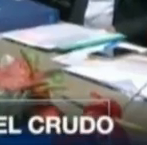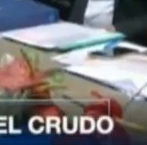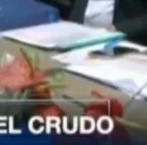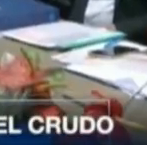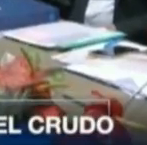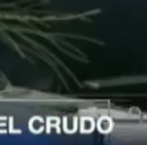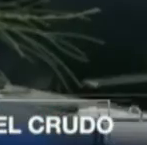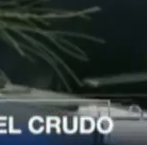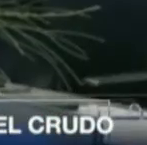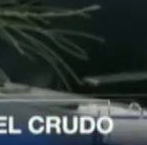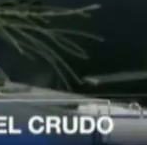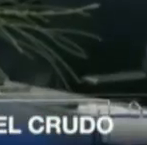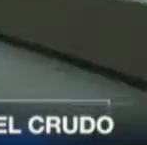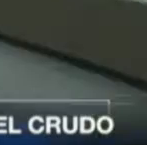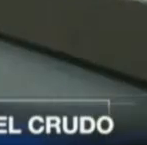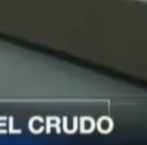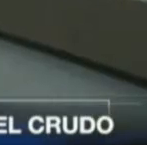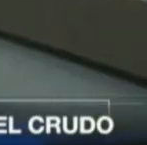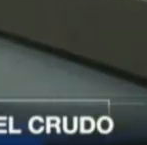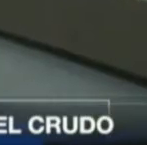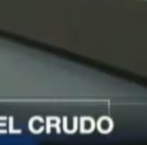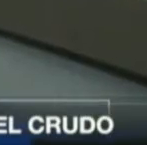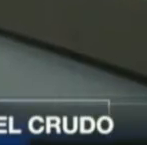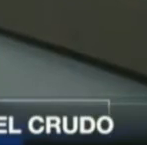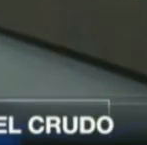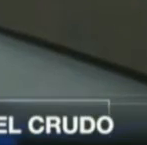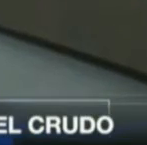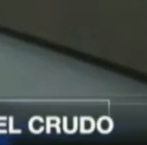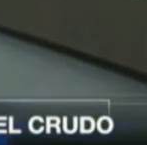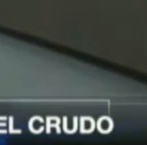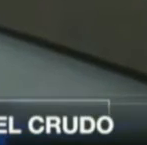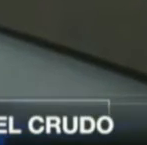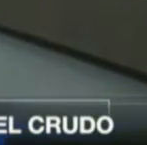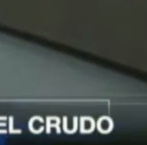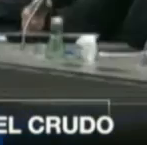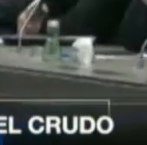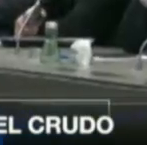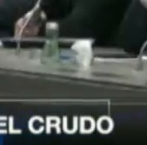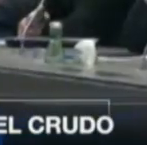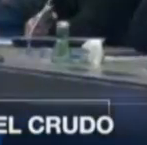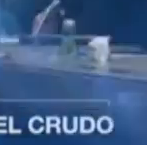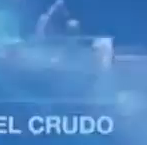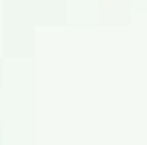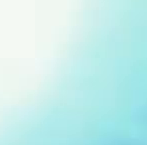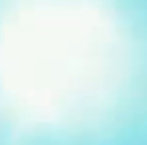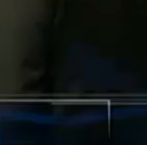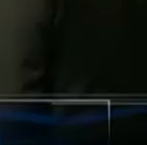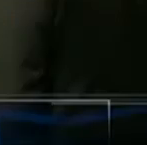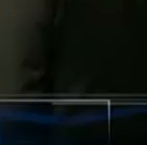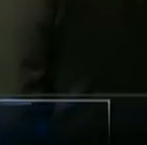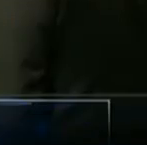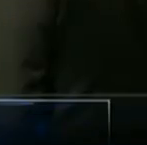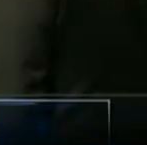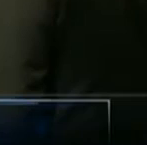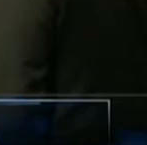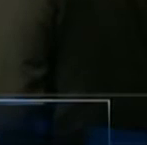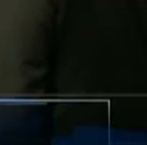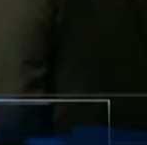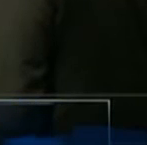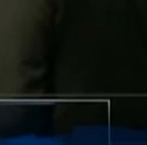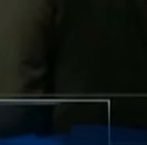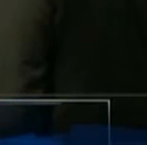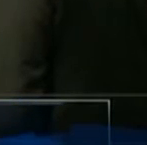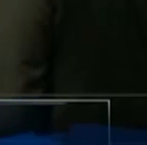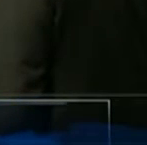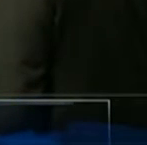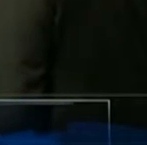exportadores de crudo no miembros de la opep se comprometen en reducir la producción de esta materia prima en lo internacional el